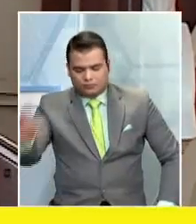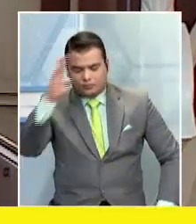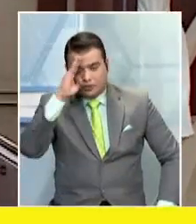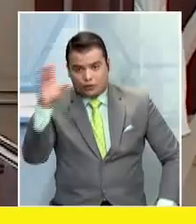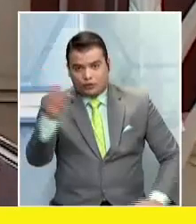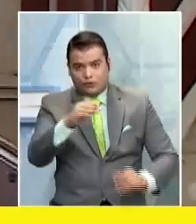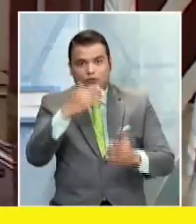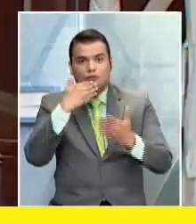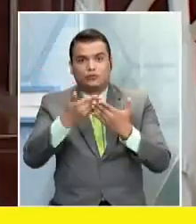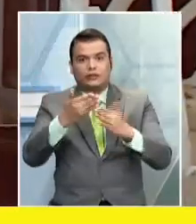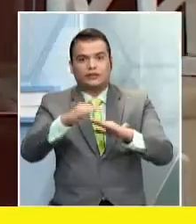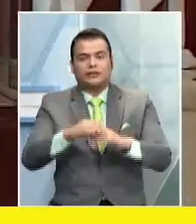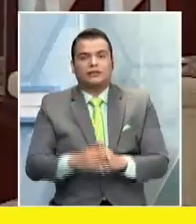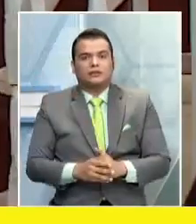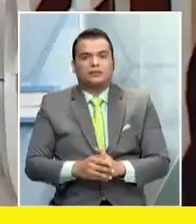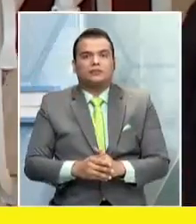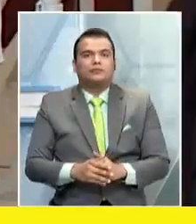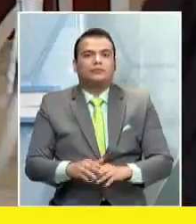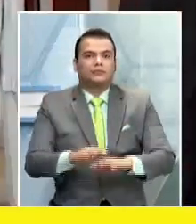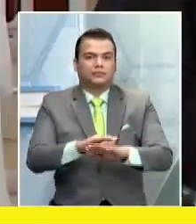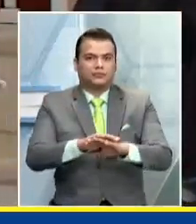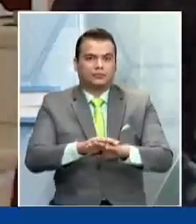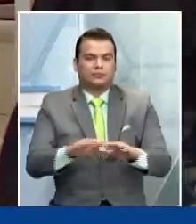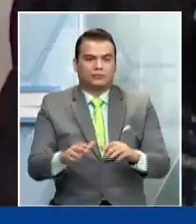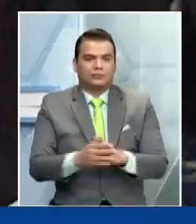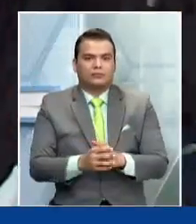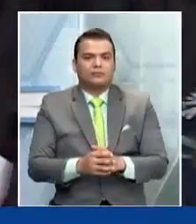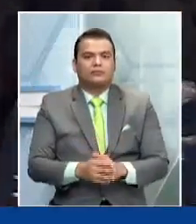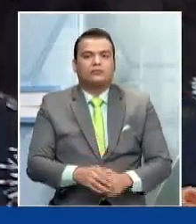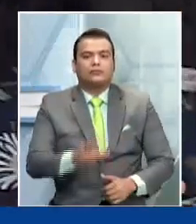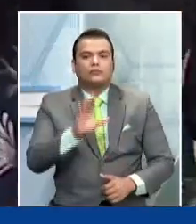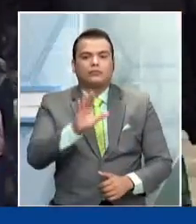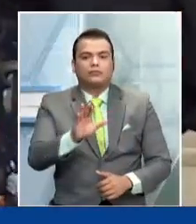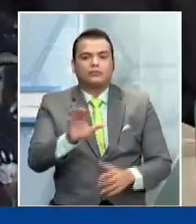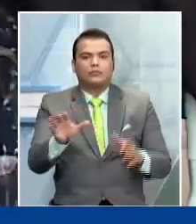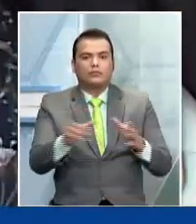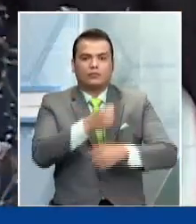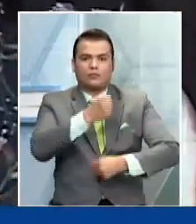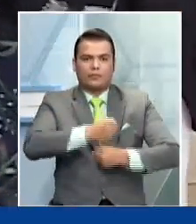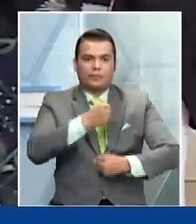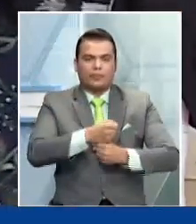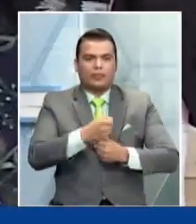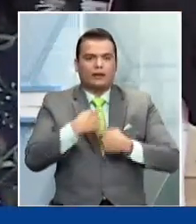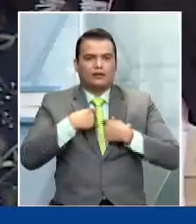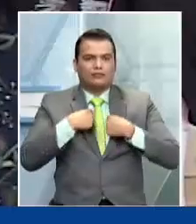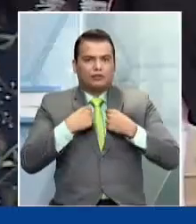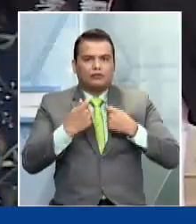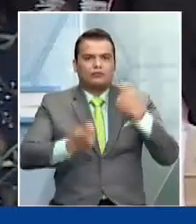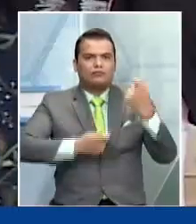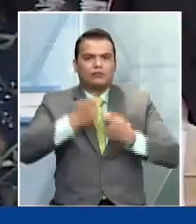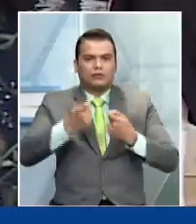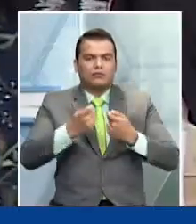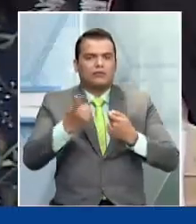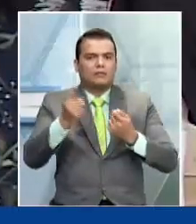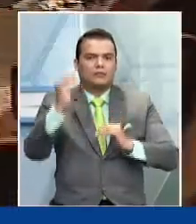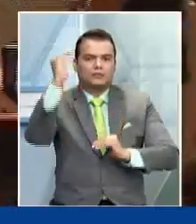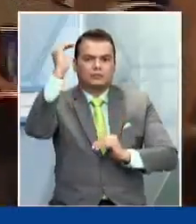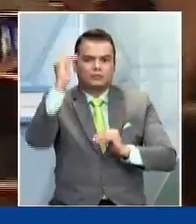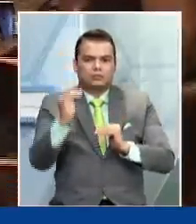del COVID-19 también ha afectado a la moda vallecaucana. Las ventas de los diseñadores locales han reducido en un